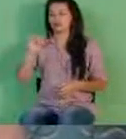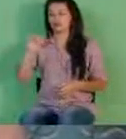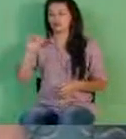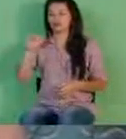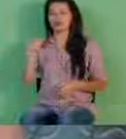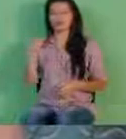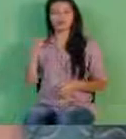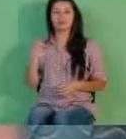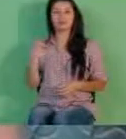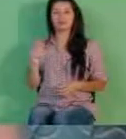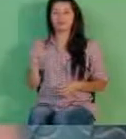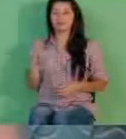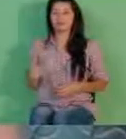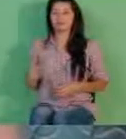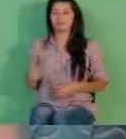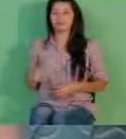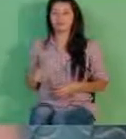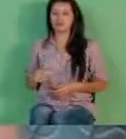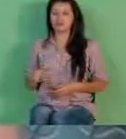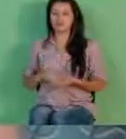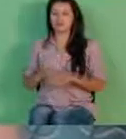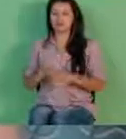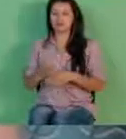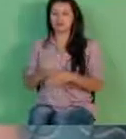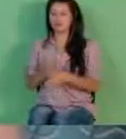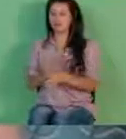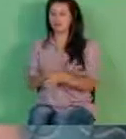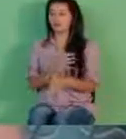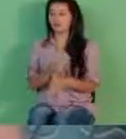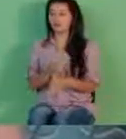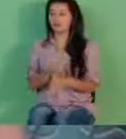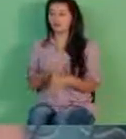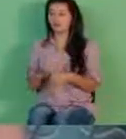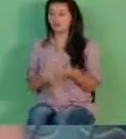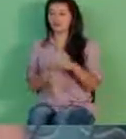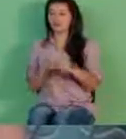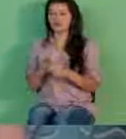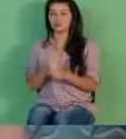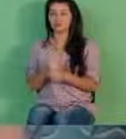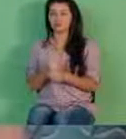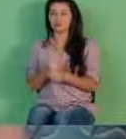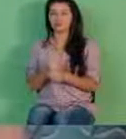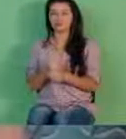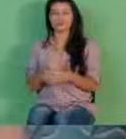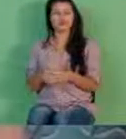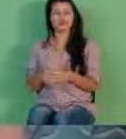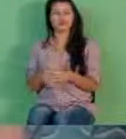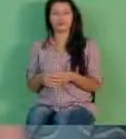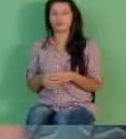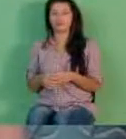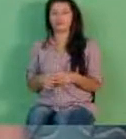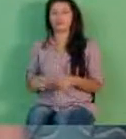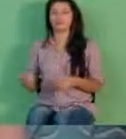urgencia se fue en el año pasado en diciembre que lo tuvimos cerrado y este año se